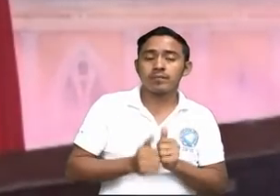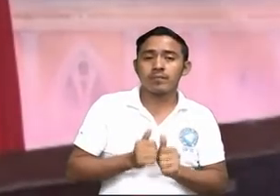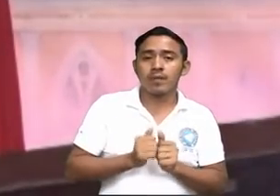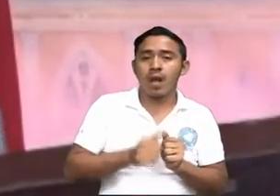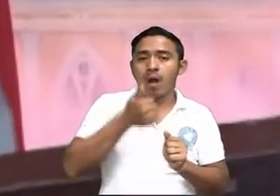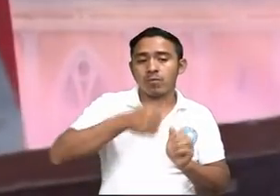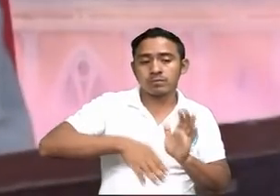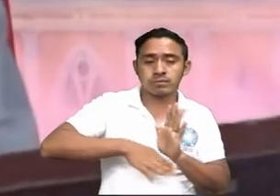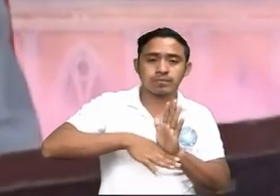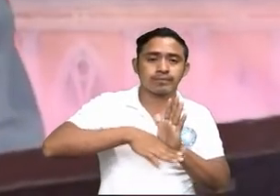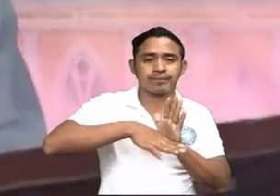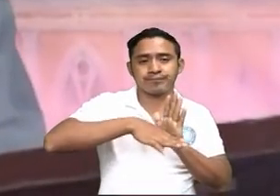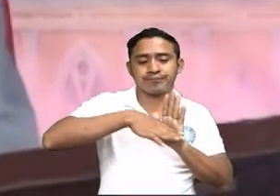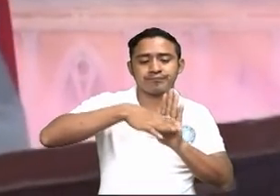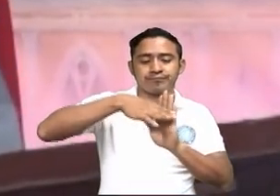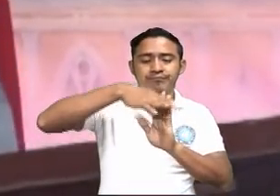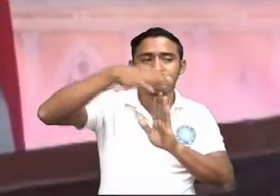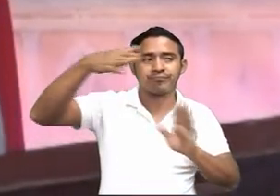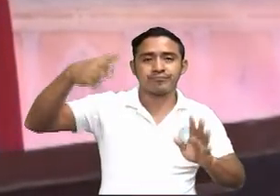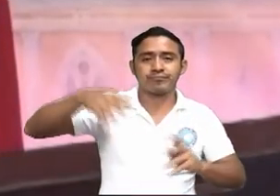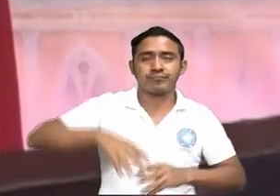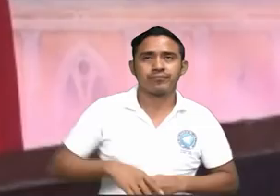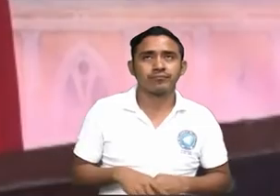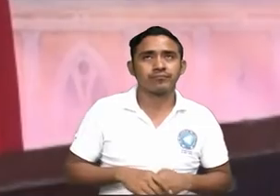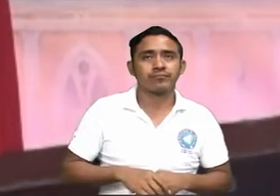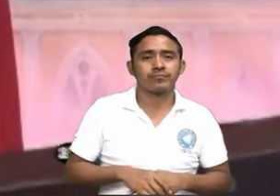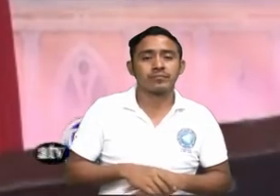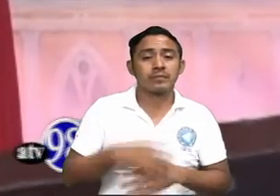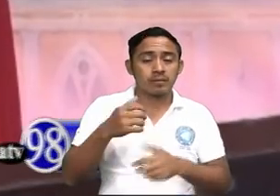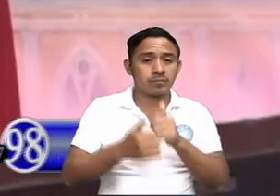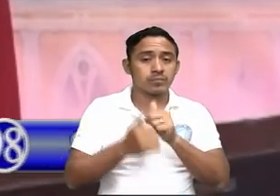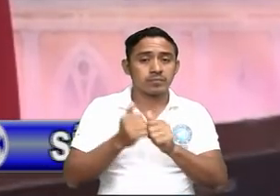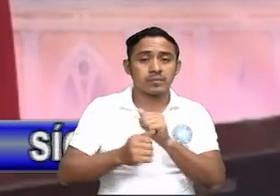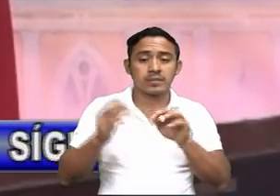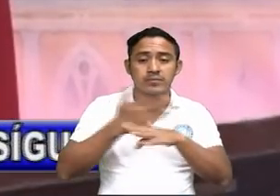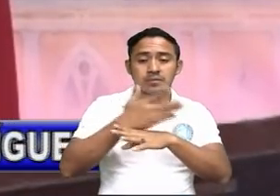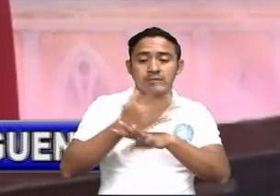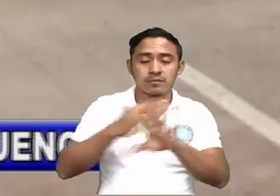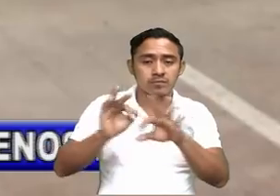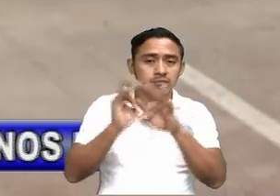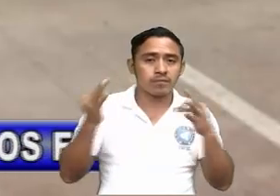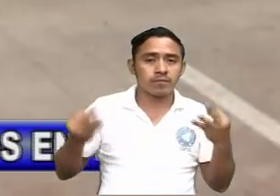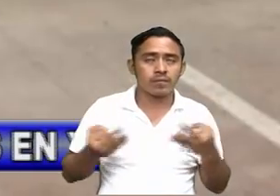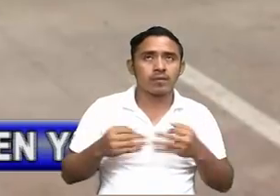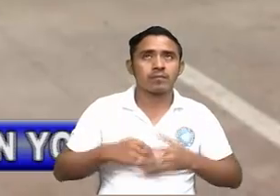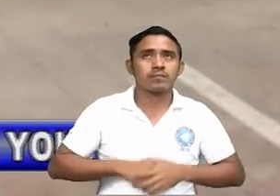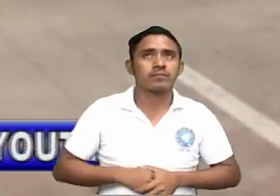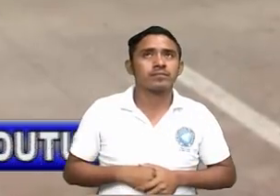desborde de estas aguas pluviales que afectaban a las familias.